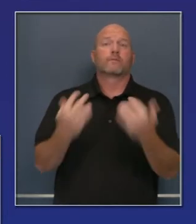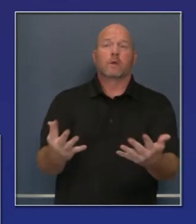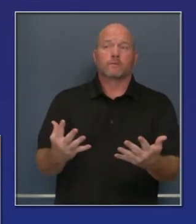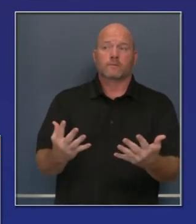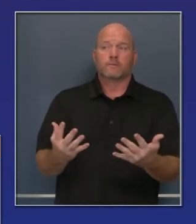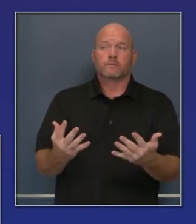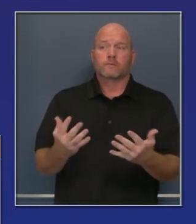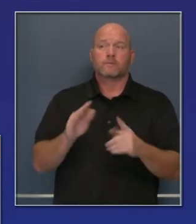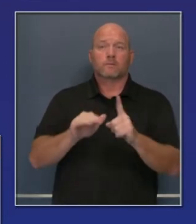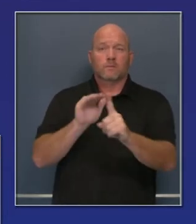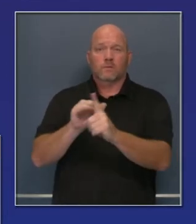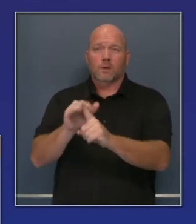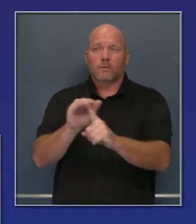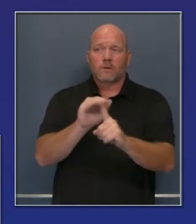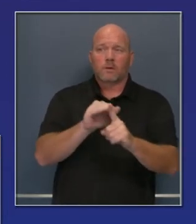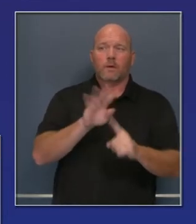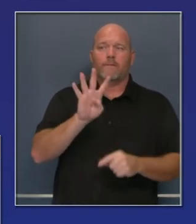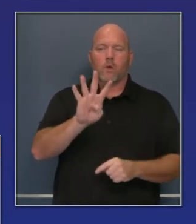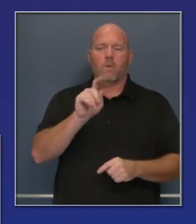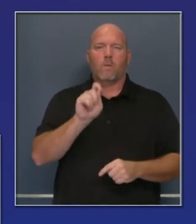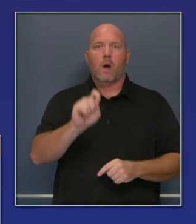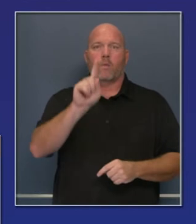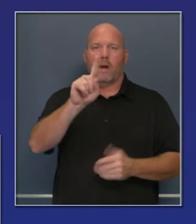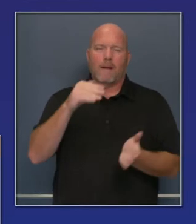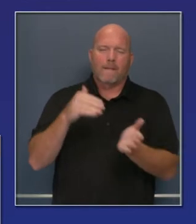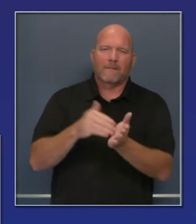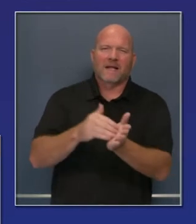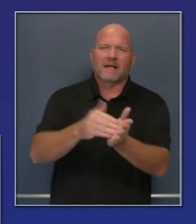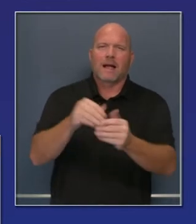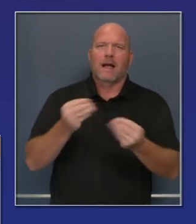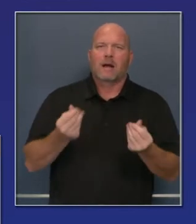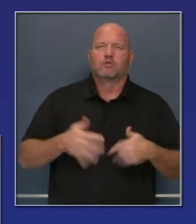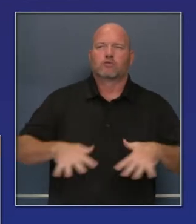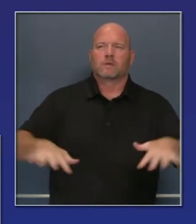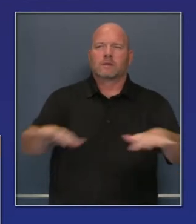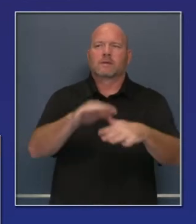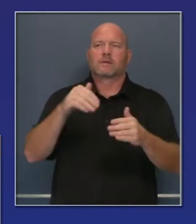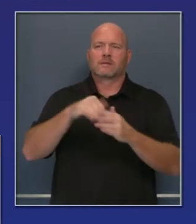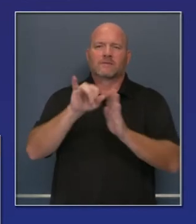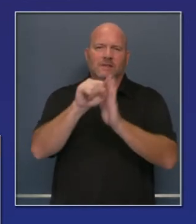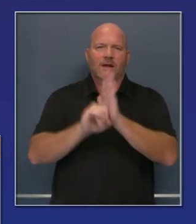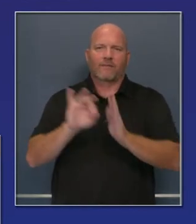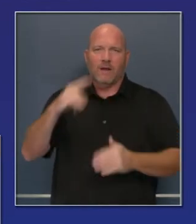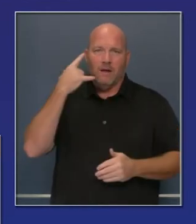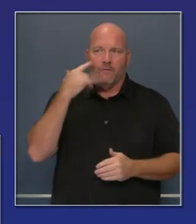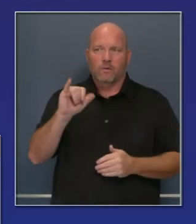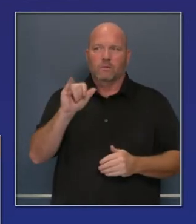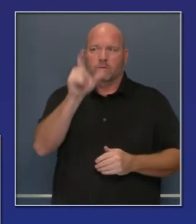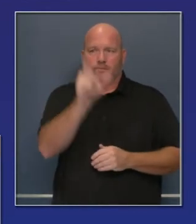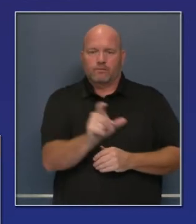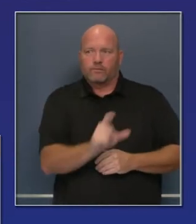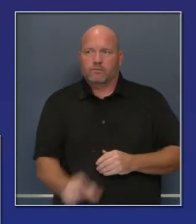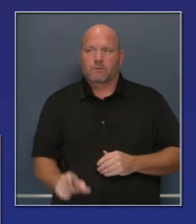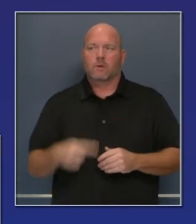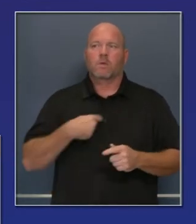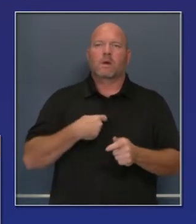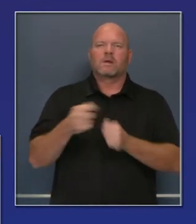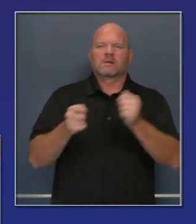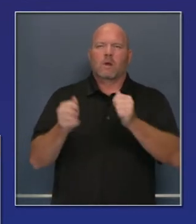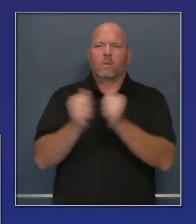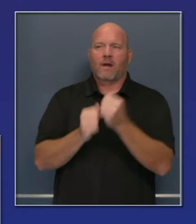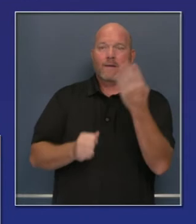incendios arrasadores mayores. Vamos a 4,1 millón de acres